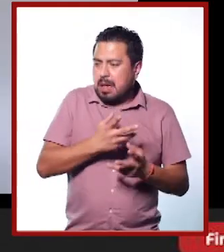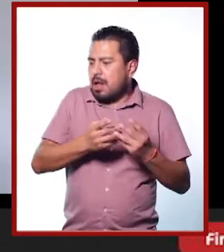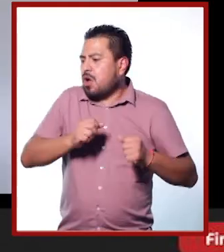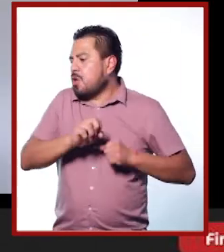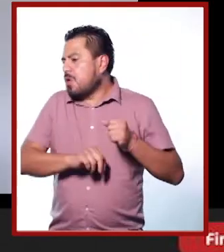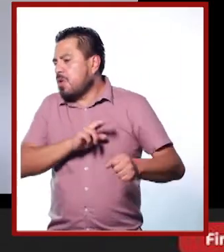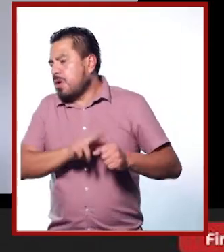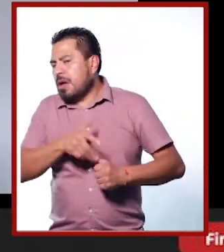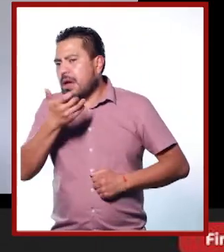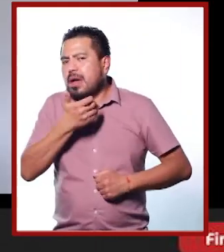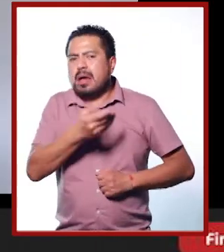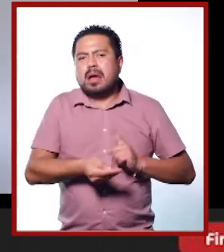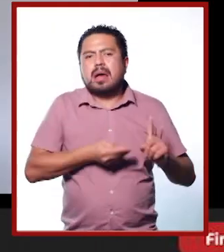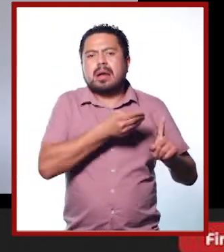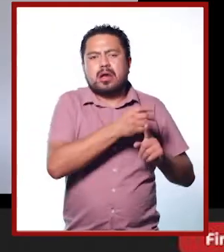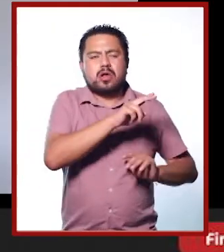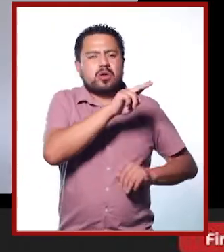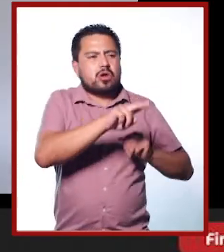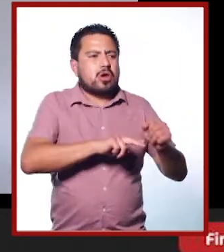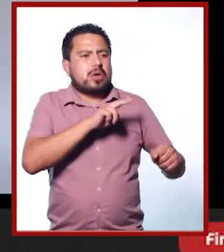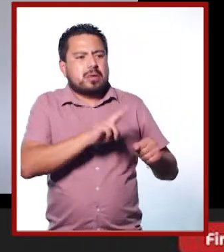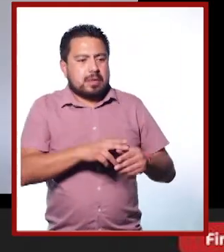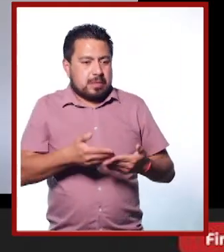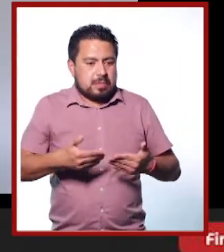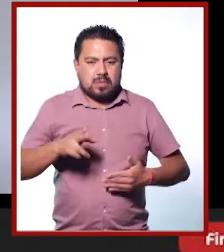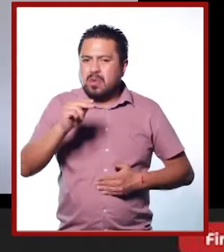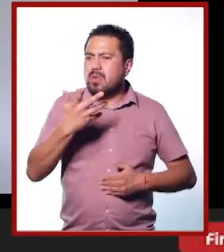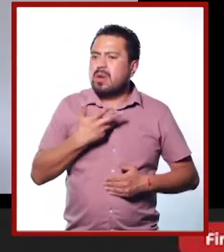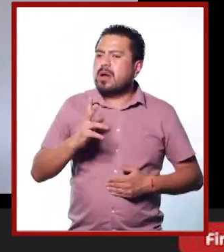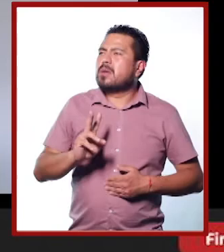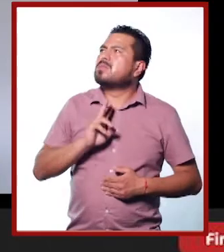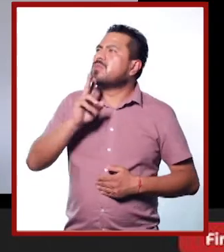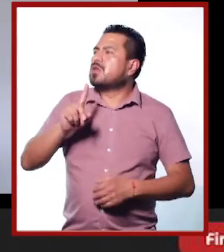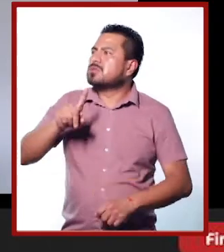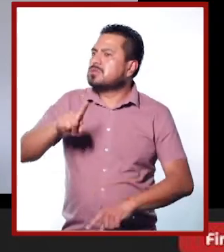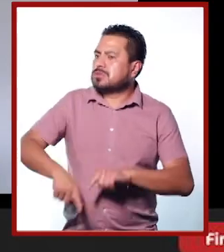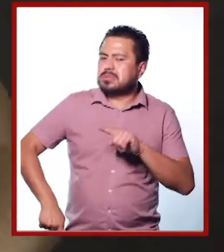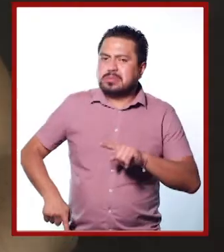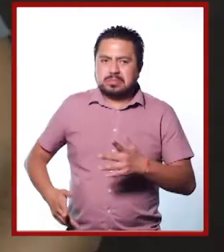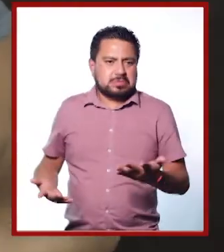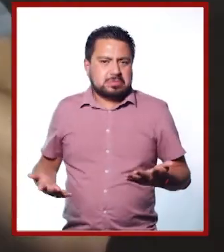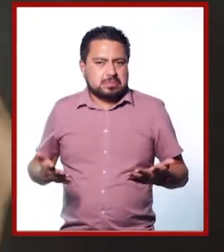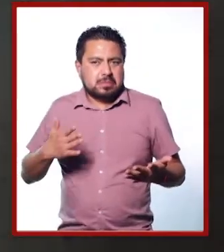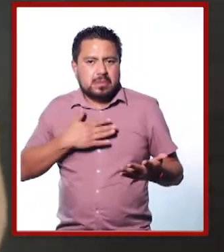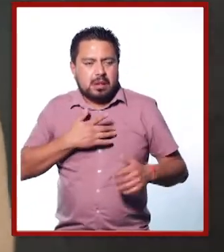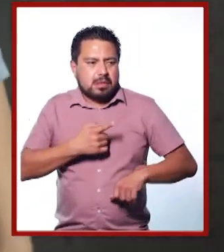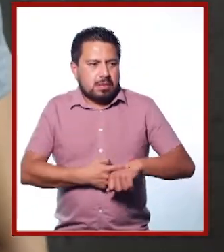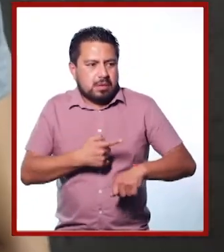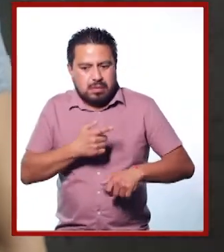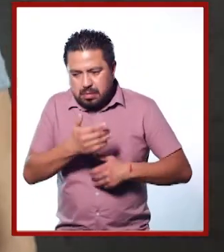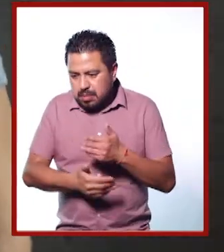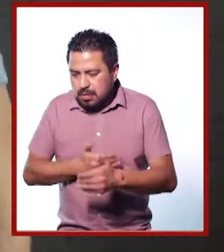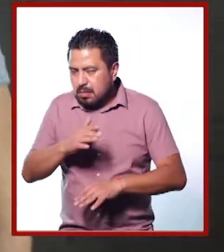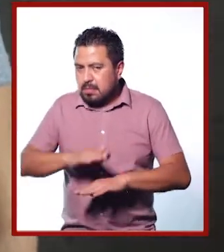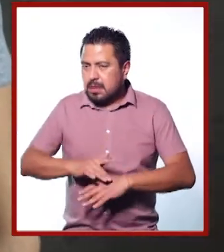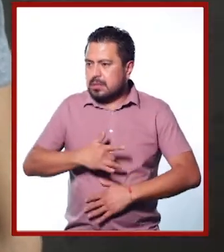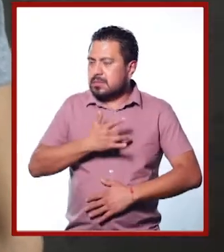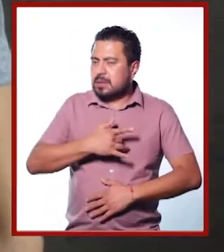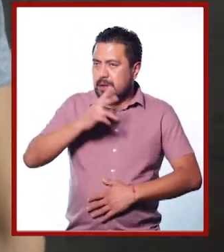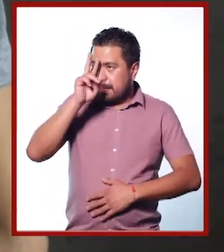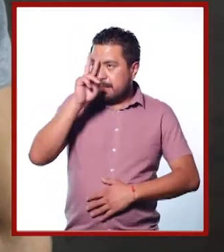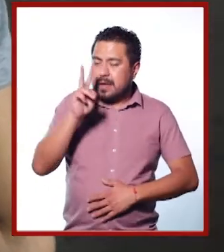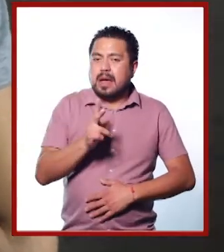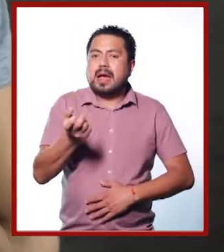pasa o que es normal, lo regularizamos, lo normalizamos y entonces no tiene voz ni tiene voto y cada vez me voy enfermando más y sintiéndome